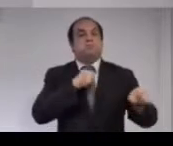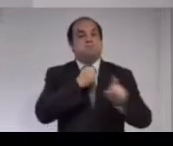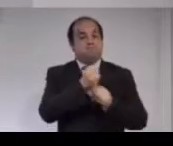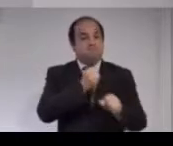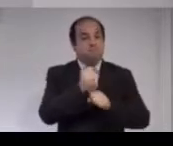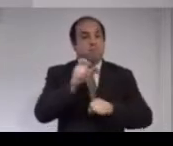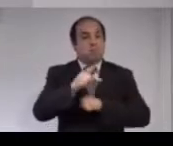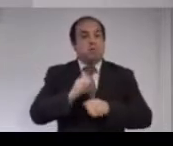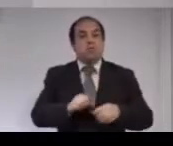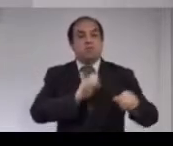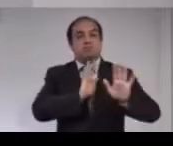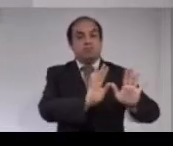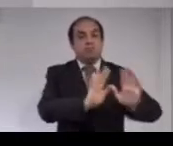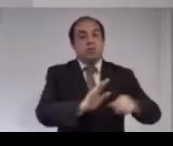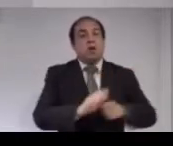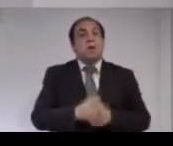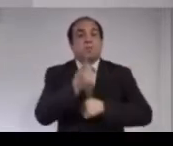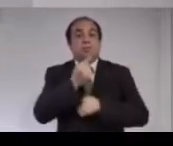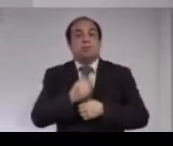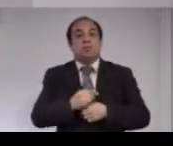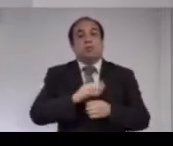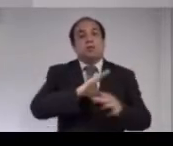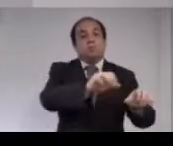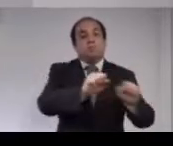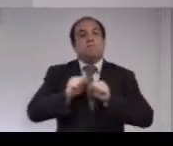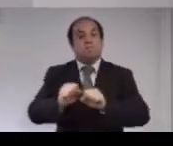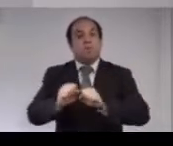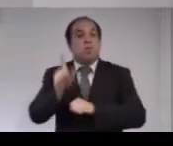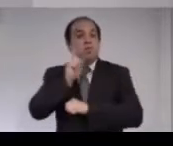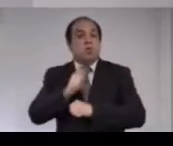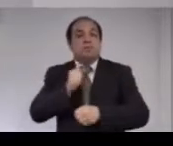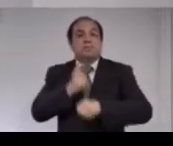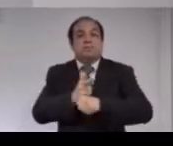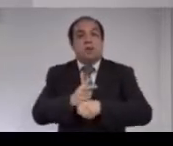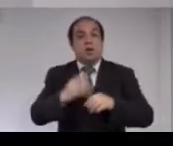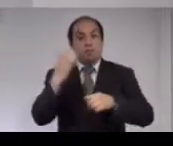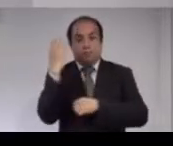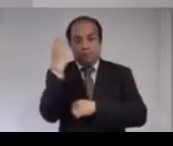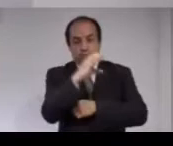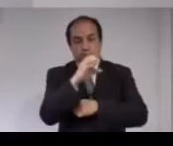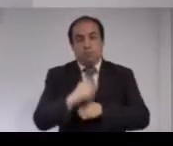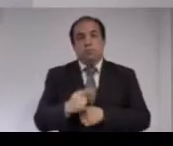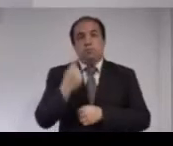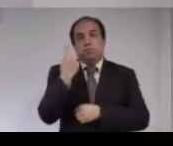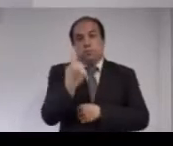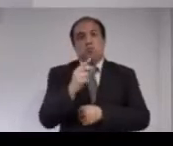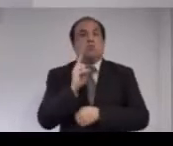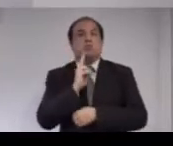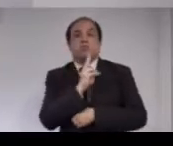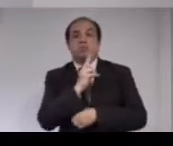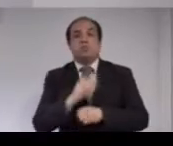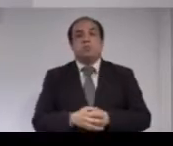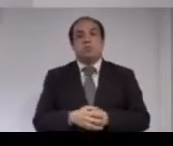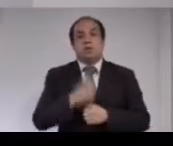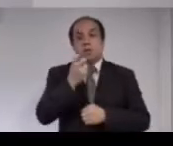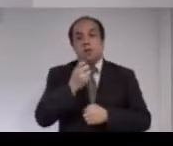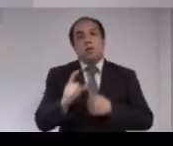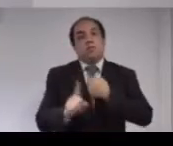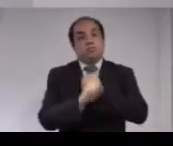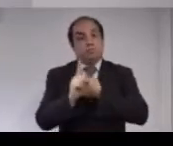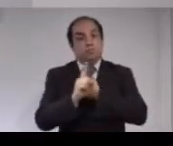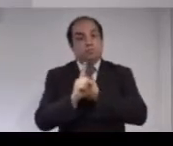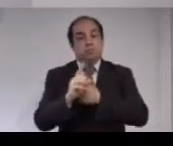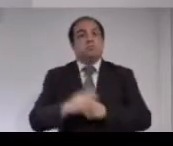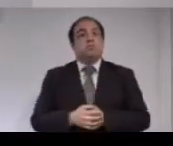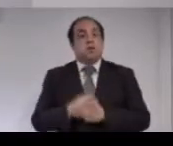Los policías aseguraron a una mujer, quien fue identificada como fotógrafa de un medio de comunicación. Derivado de estos hechos,